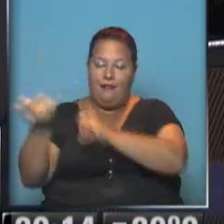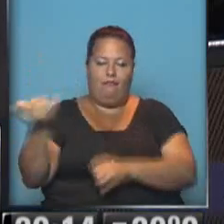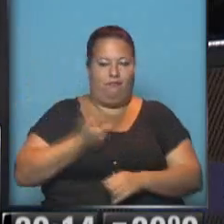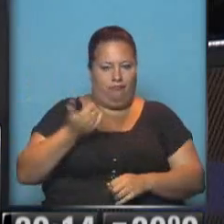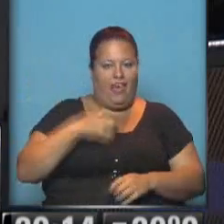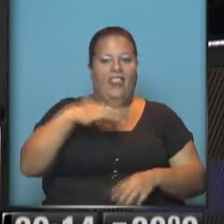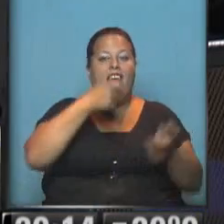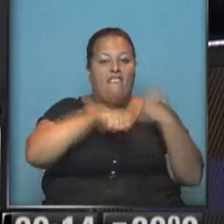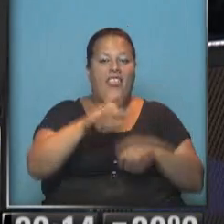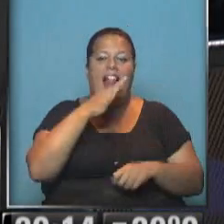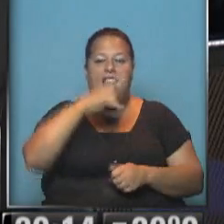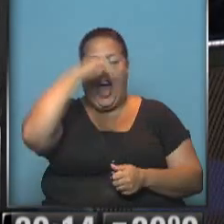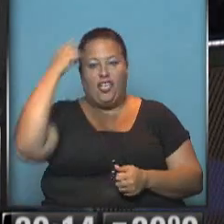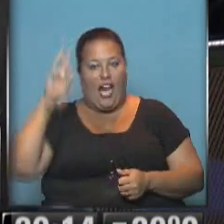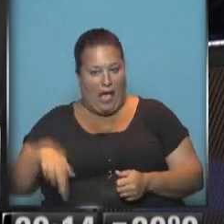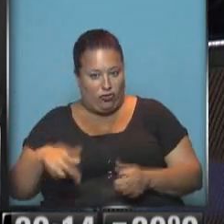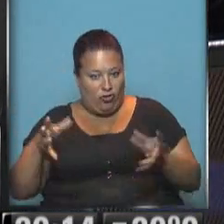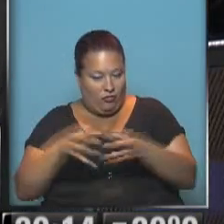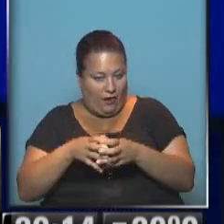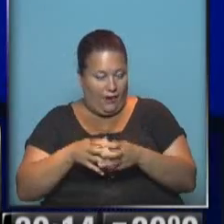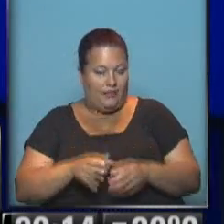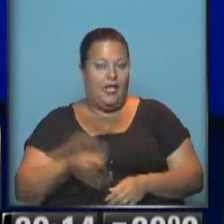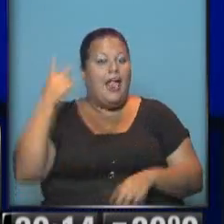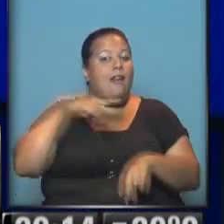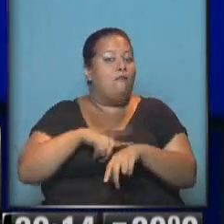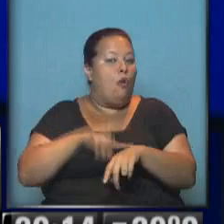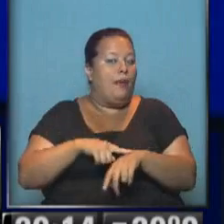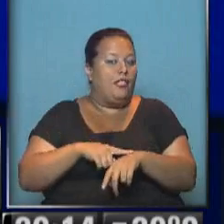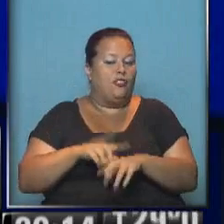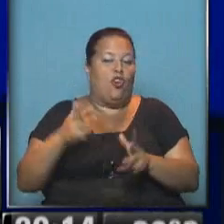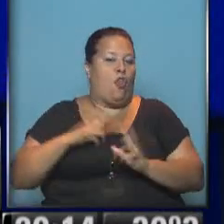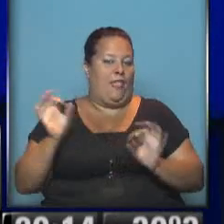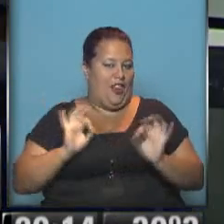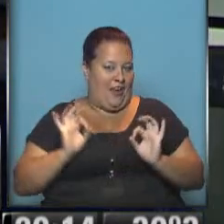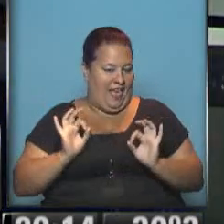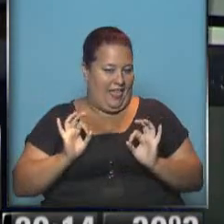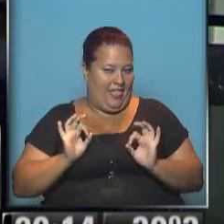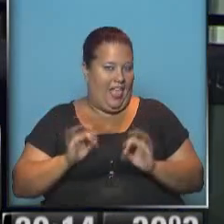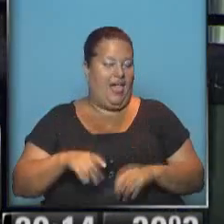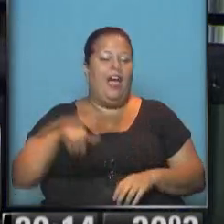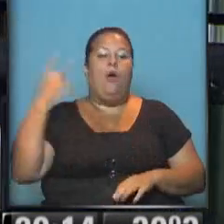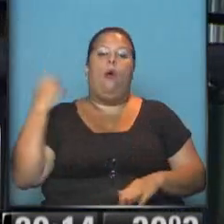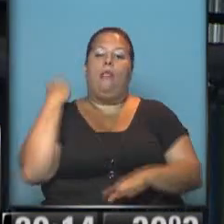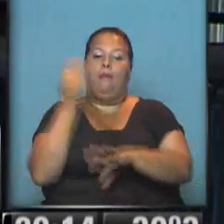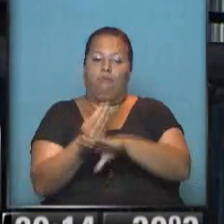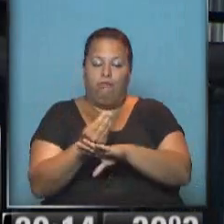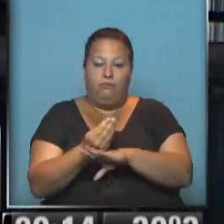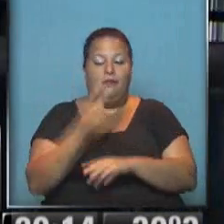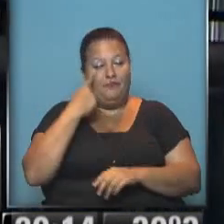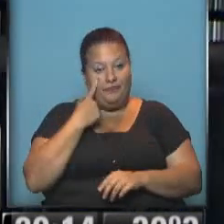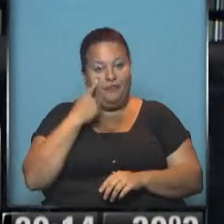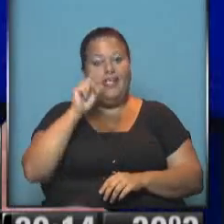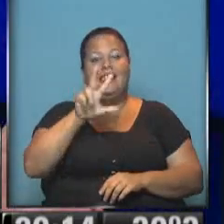tenían que vender a Clarín, La Nación y La Razón? En ese momento no fue lo que me dijeron. Todavía no se lo dijeron. Que de los que se presentaban, y fíjense que de